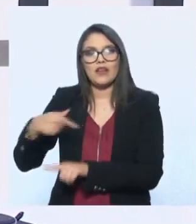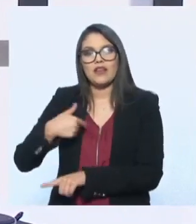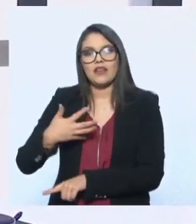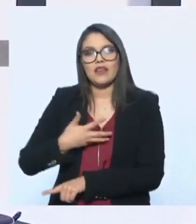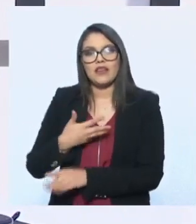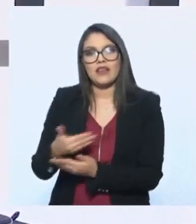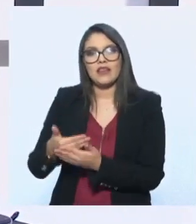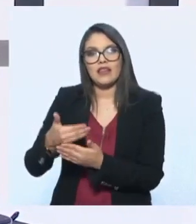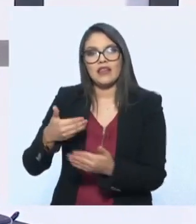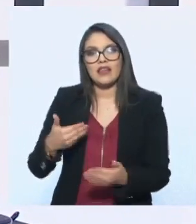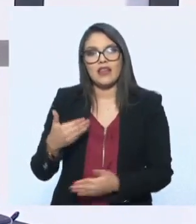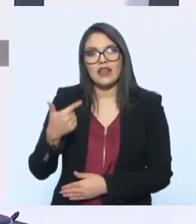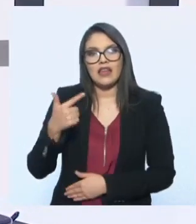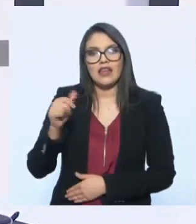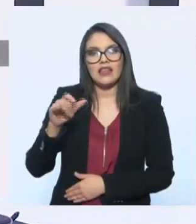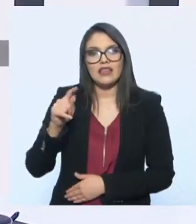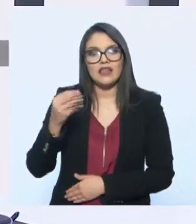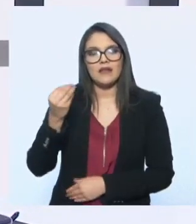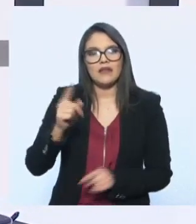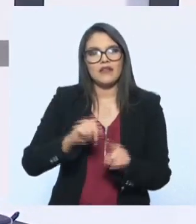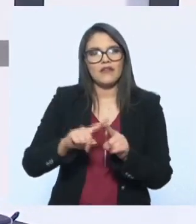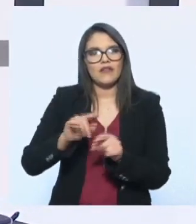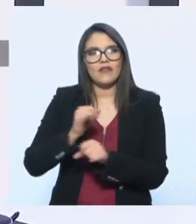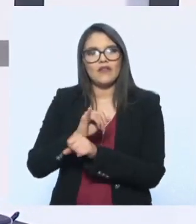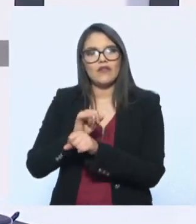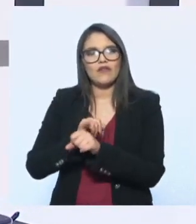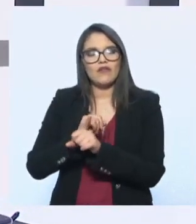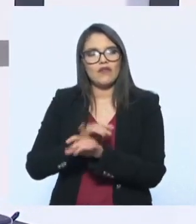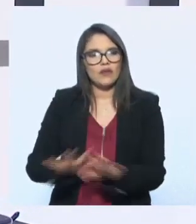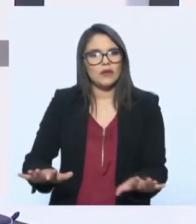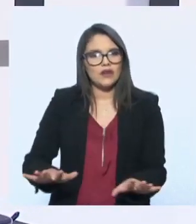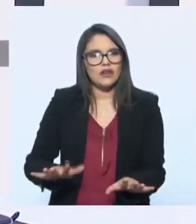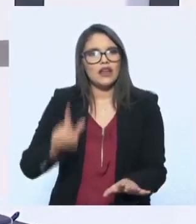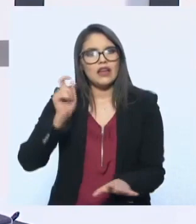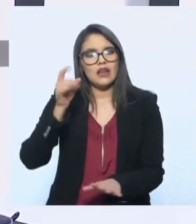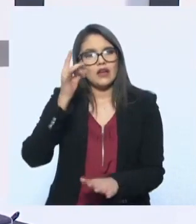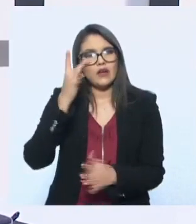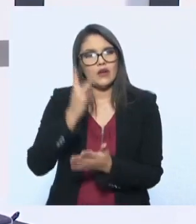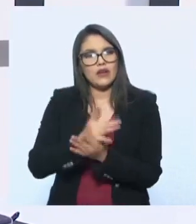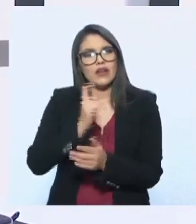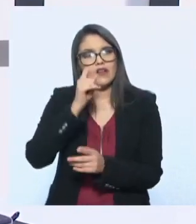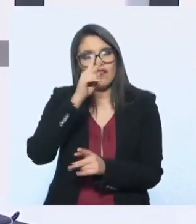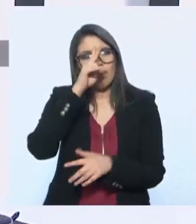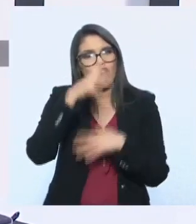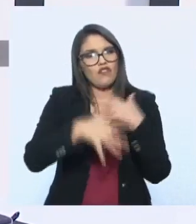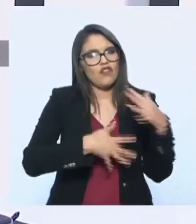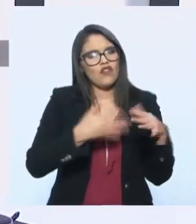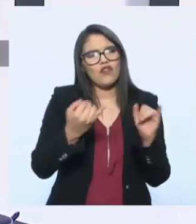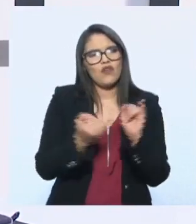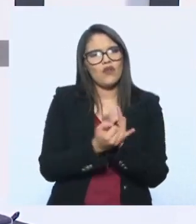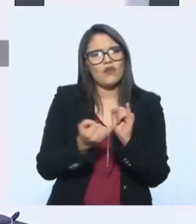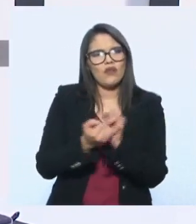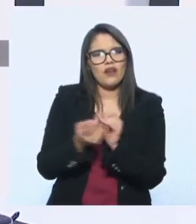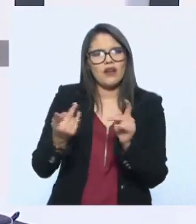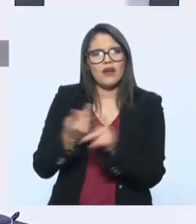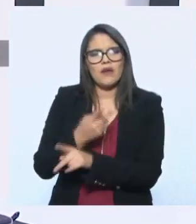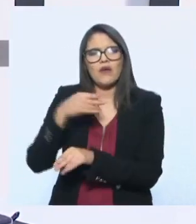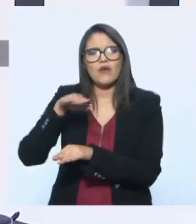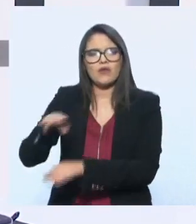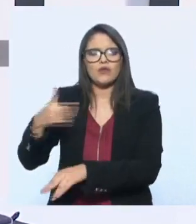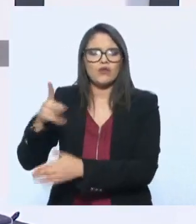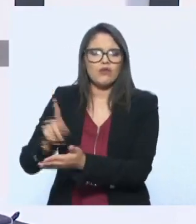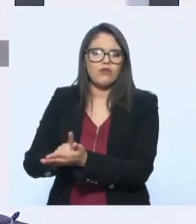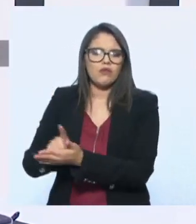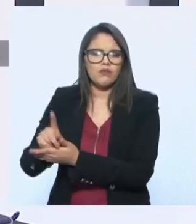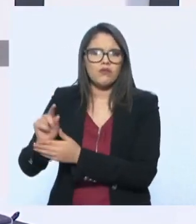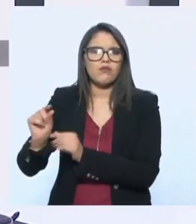un compendio de información que no es solamente hablar de la violencia, sino sobre todo de los derechos que se han